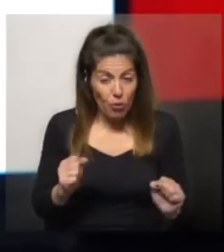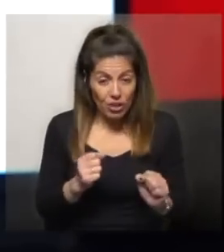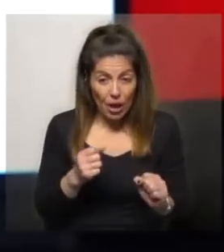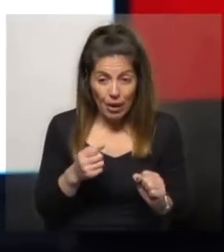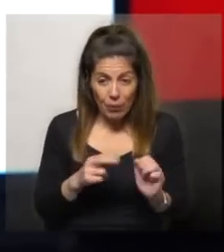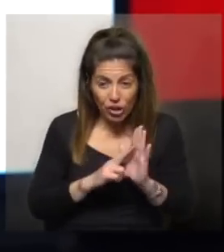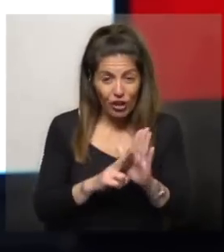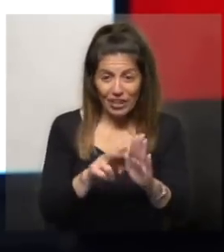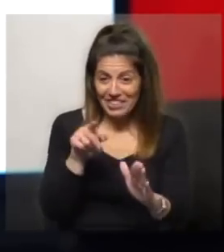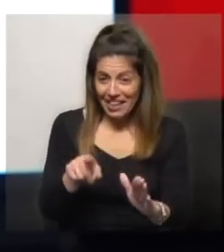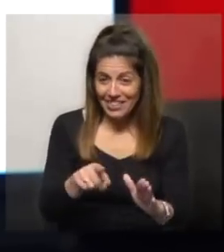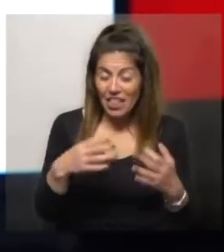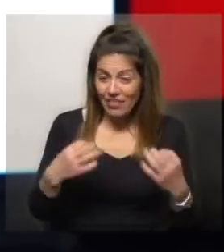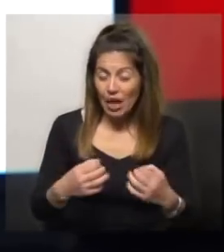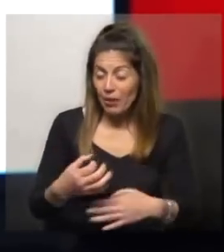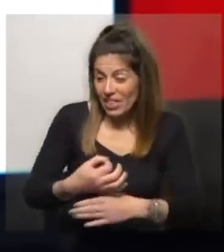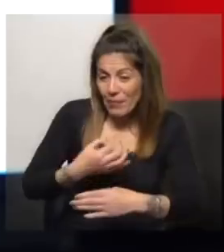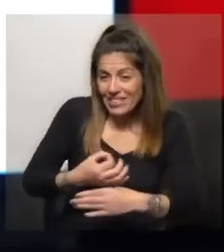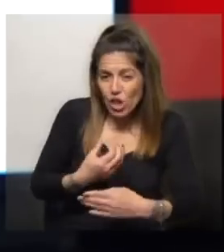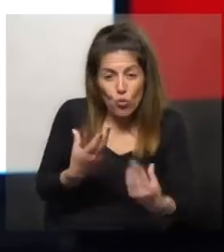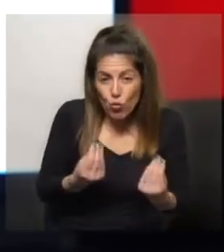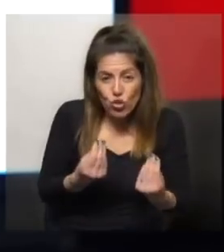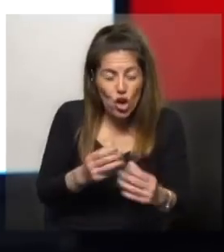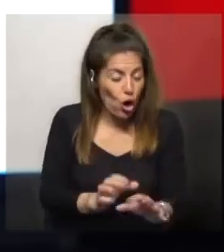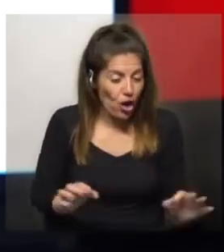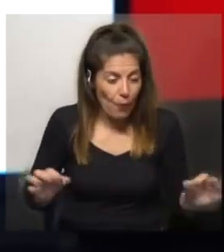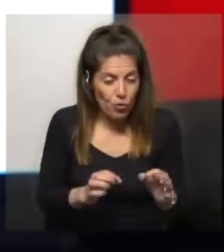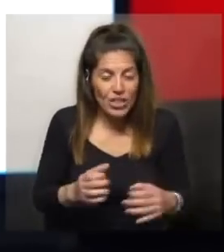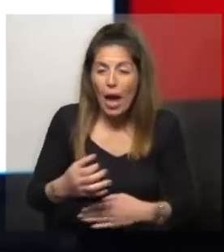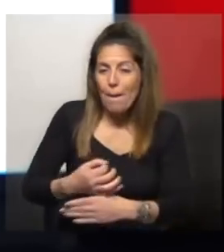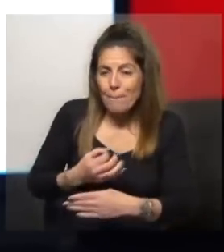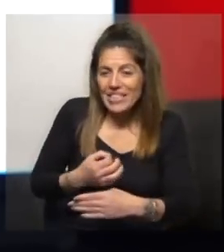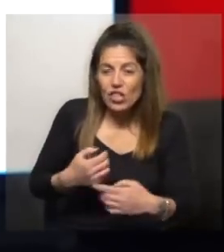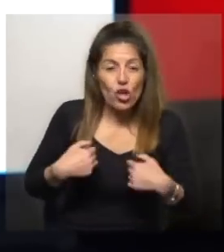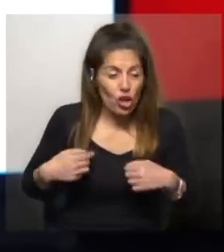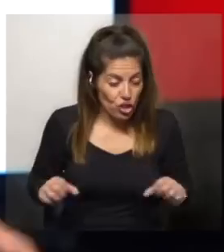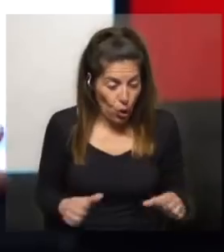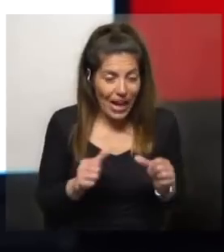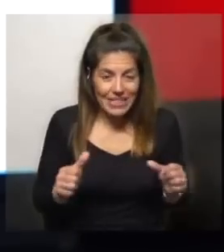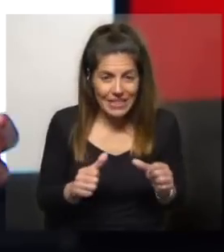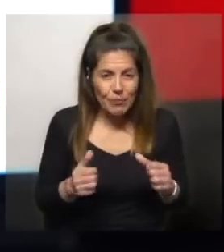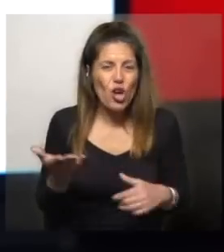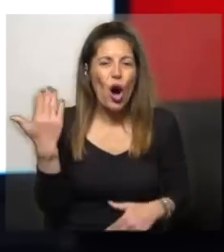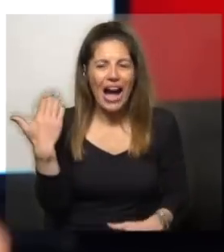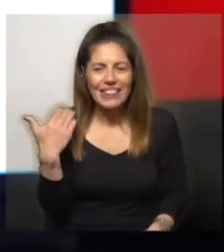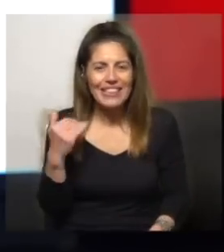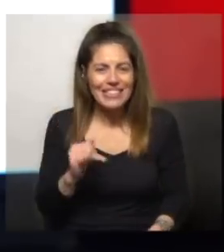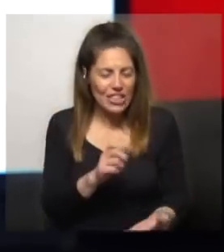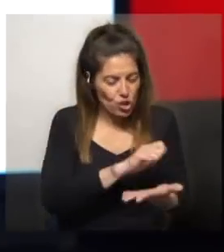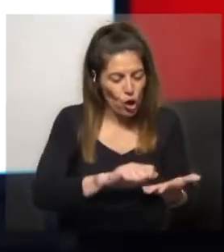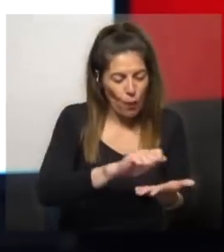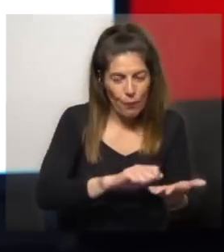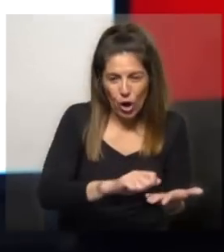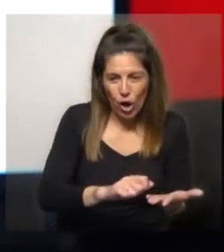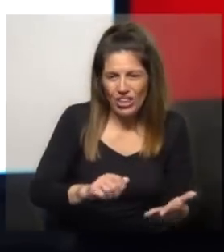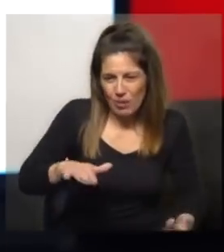este y entre otras cosas me enseñó mucho con la música y sobre todo me enseñó que lo que yo hacía podía porque yo antes era o sea si bien compongo desde